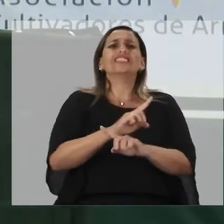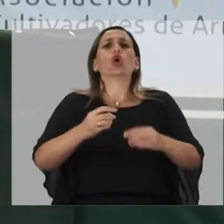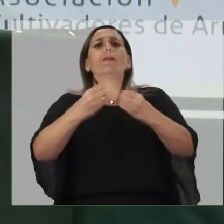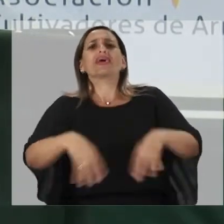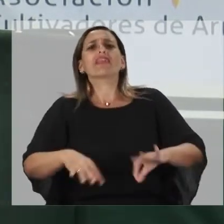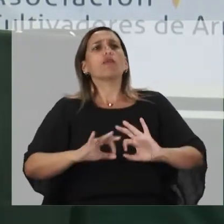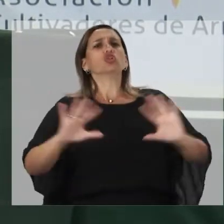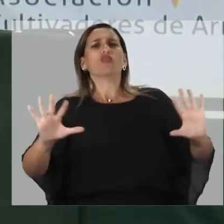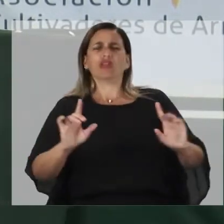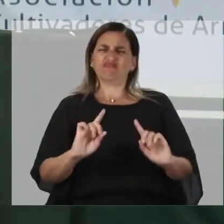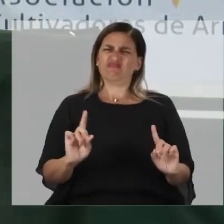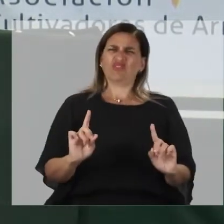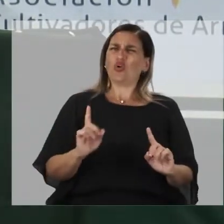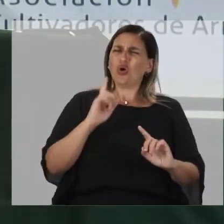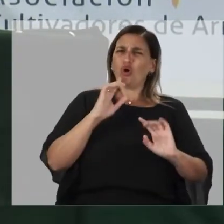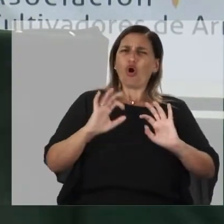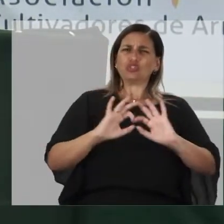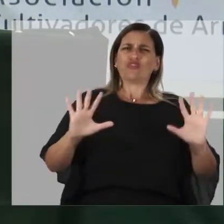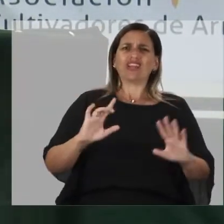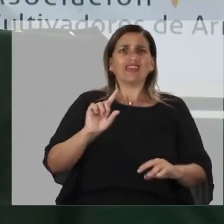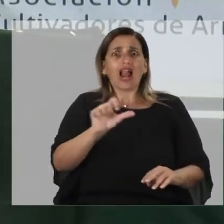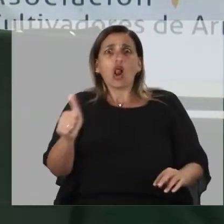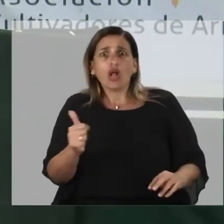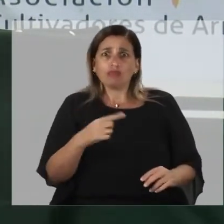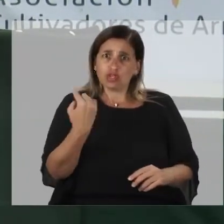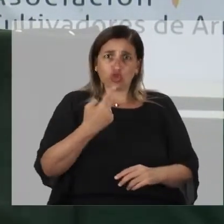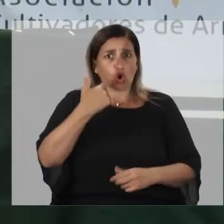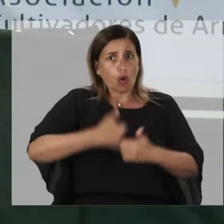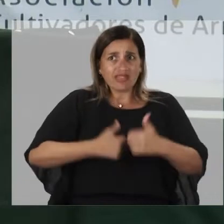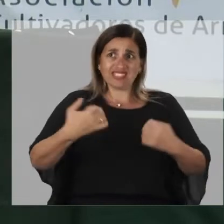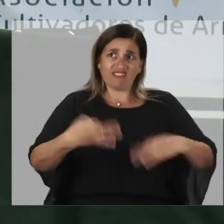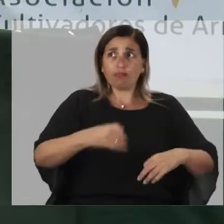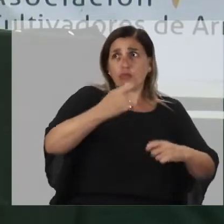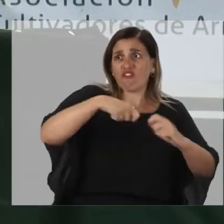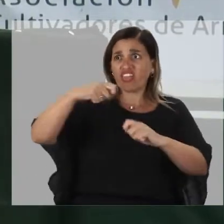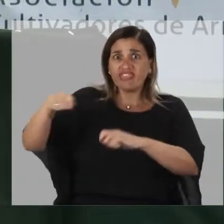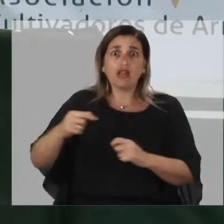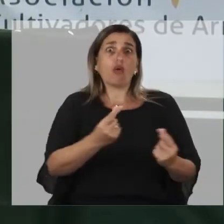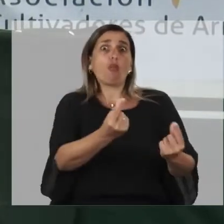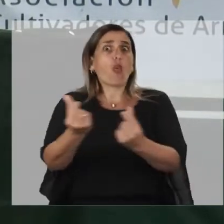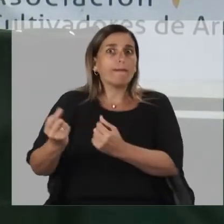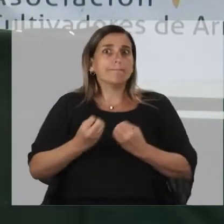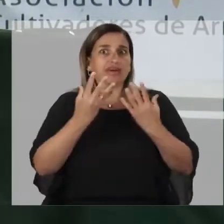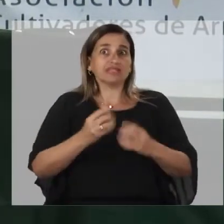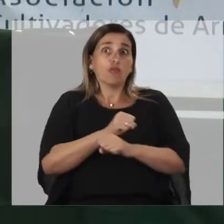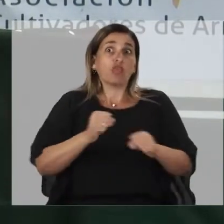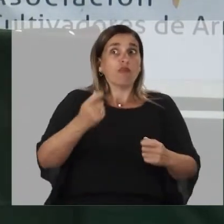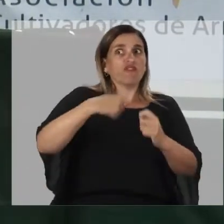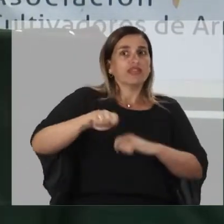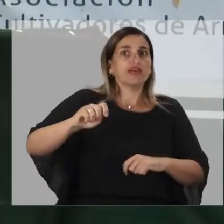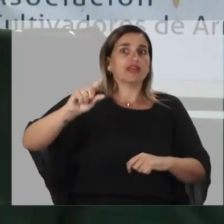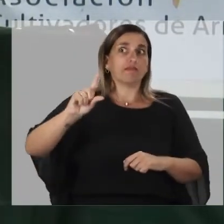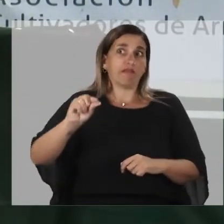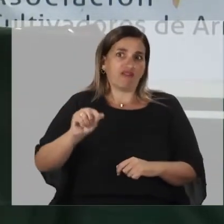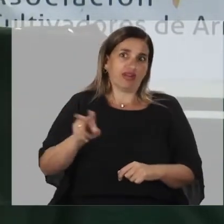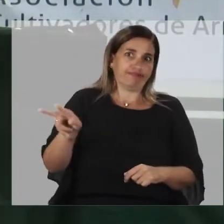puerto uruguayo, si no perdemos soberanía. Digo, no, la soberanía se gana si somos competitivos y si se puede vender a buen precio y podemos